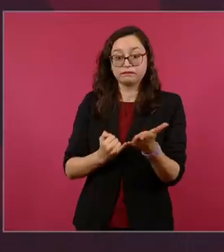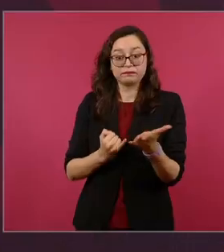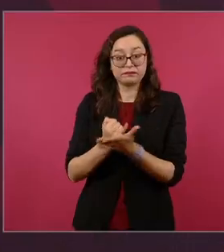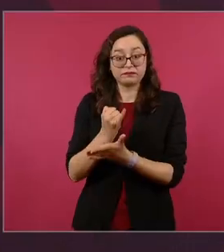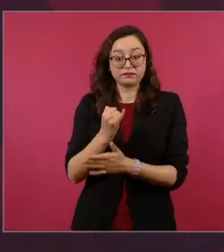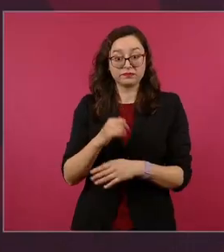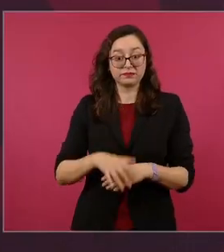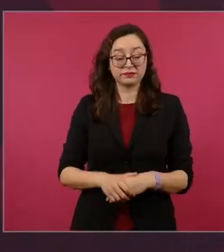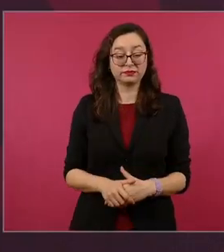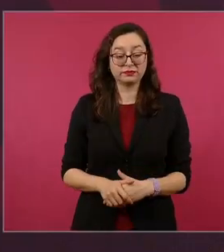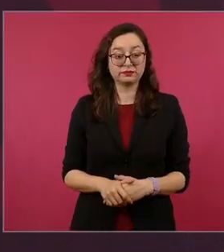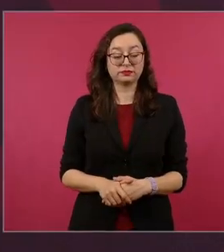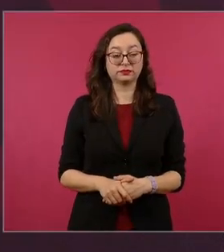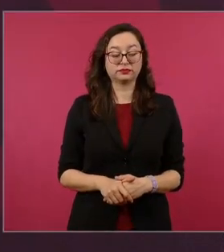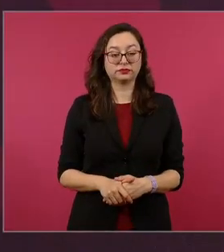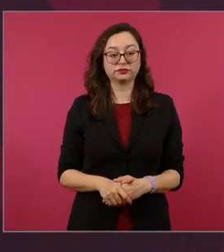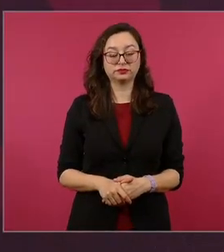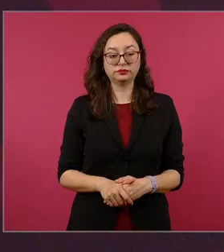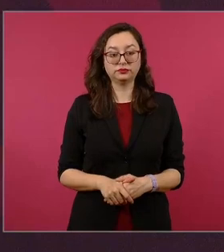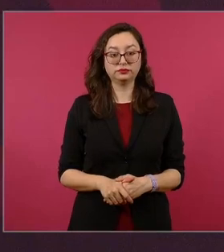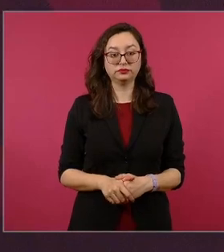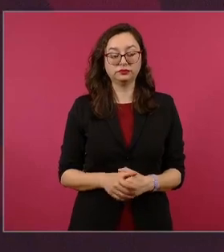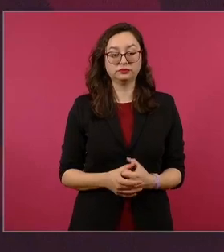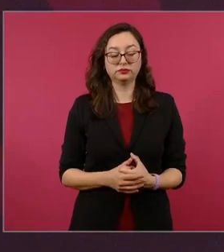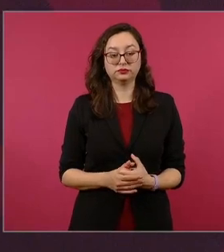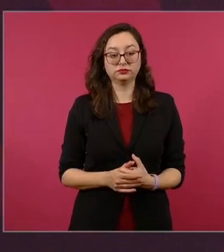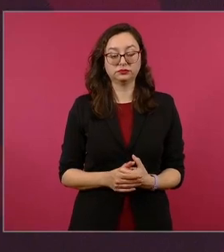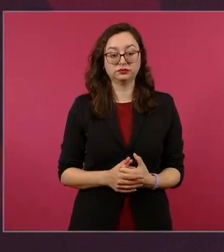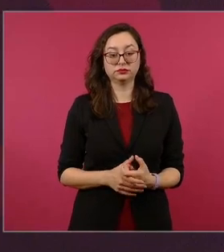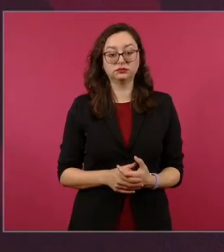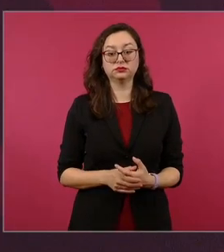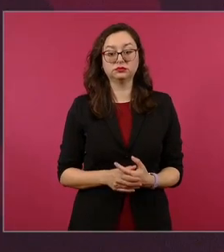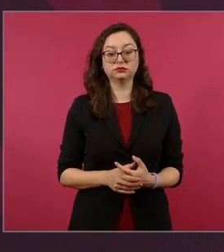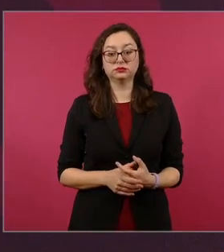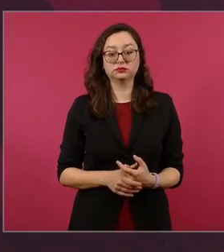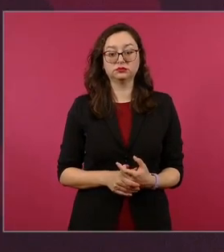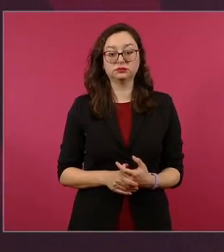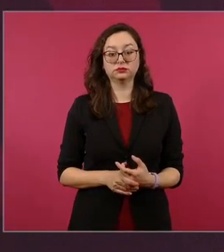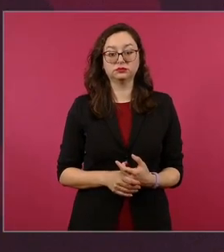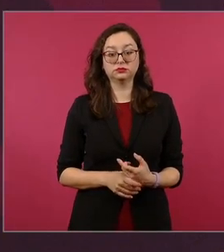Ahora, desde luego que van a quedar, ¿sí?,